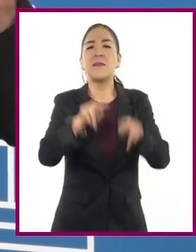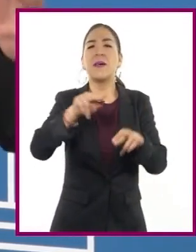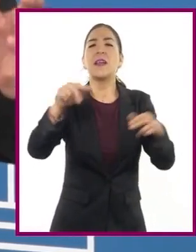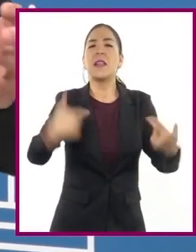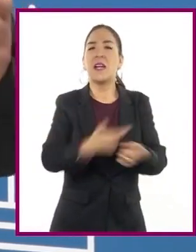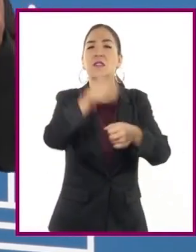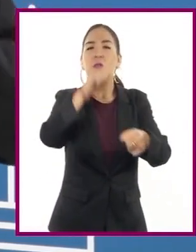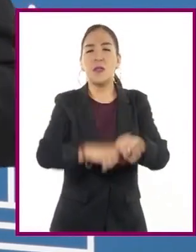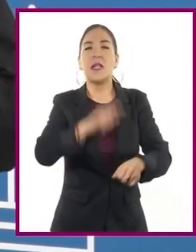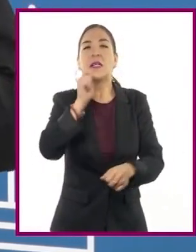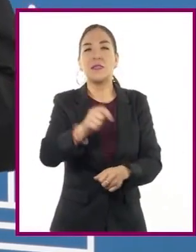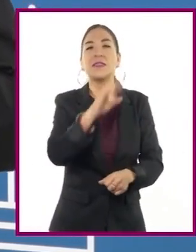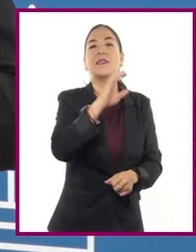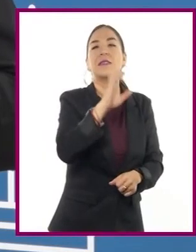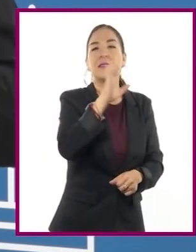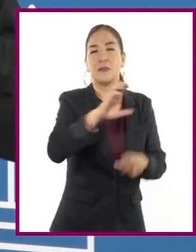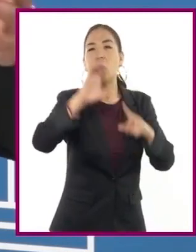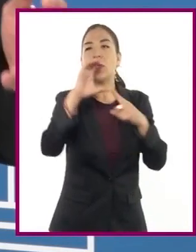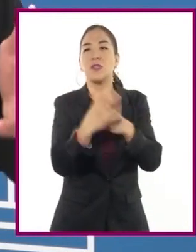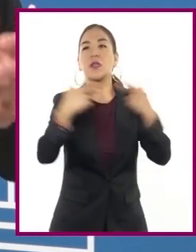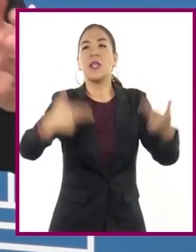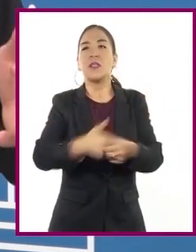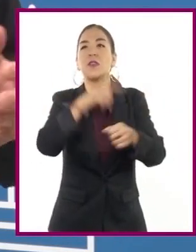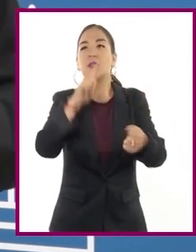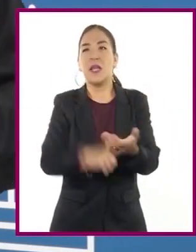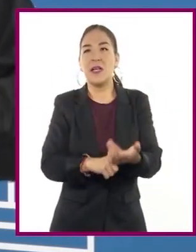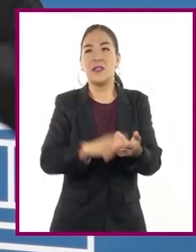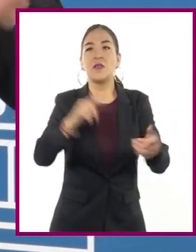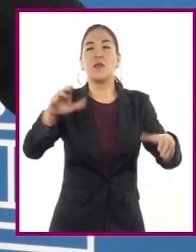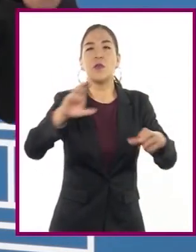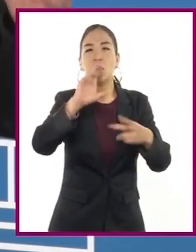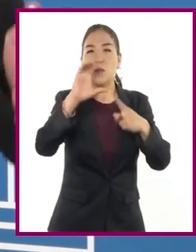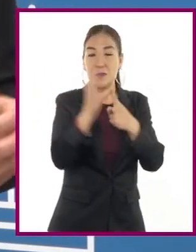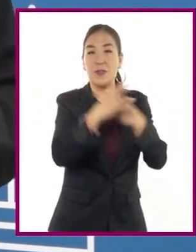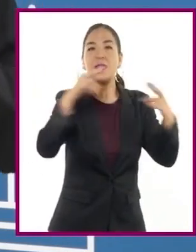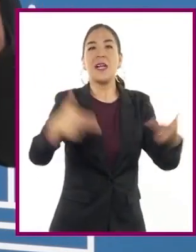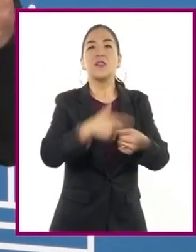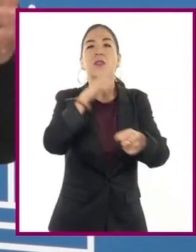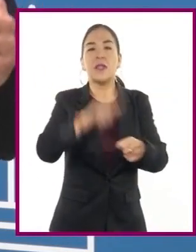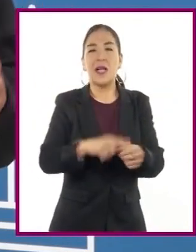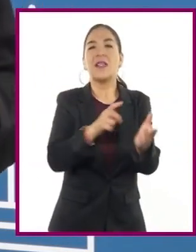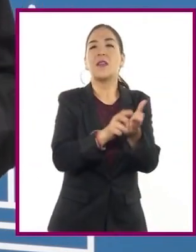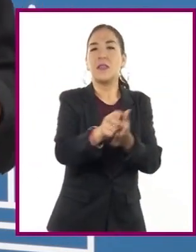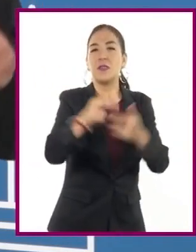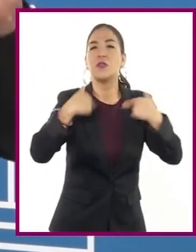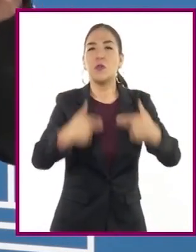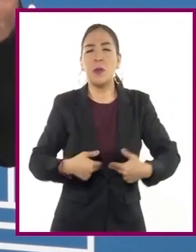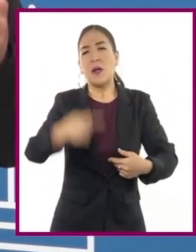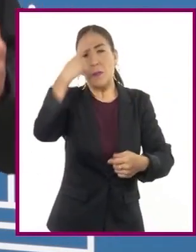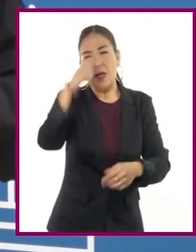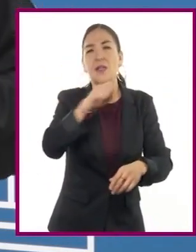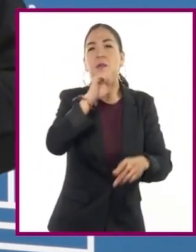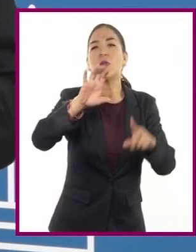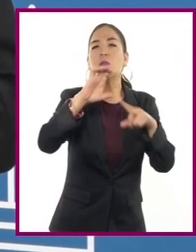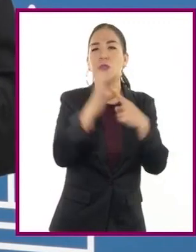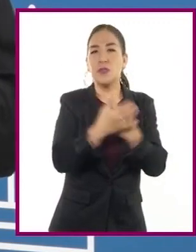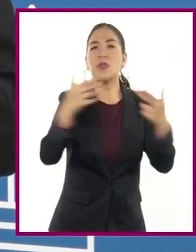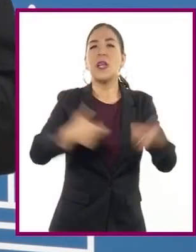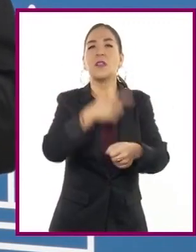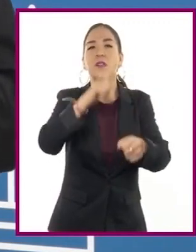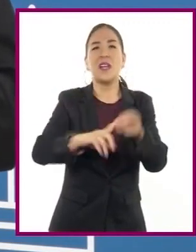la CNDH o el Consejo Nacional para prevenir la discriminación y los juicios de